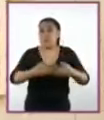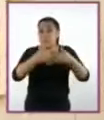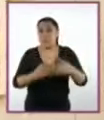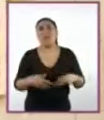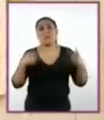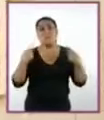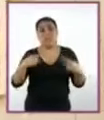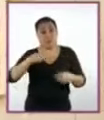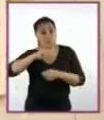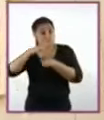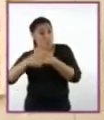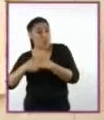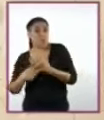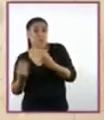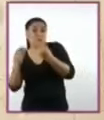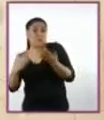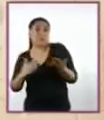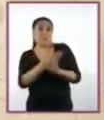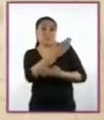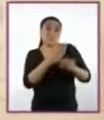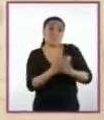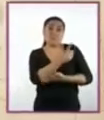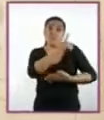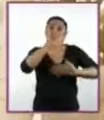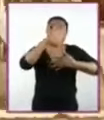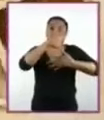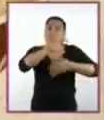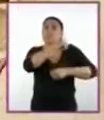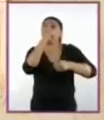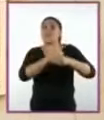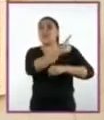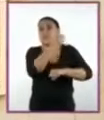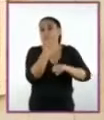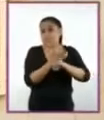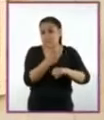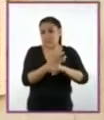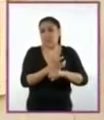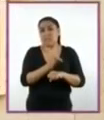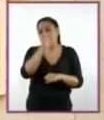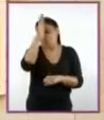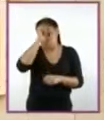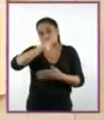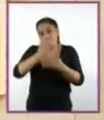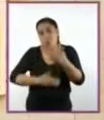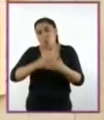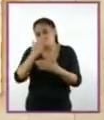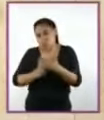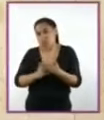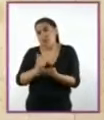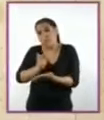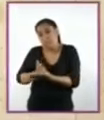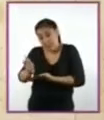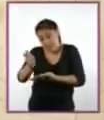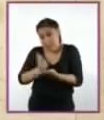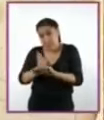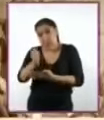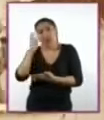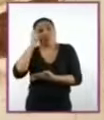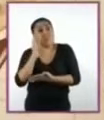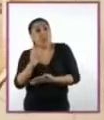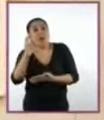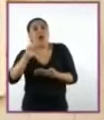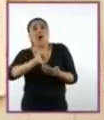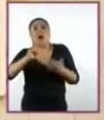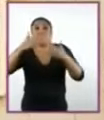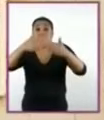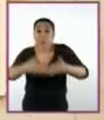europeos viajaron a América, en particular a Estados Unidos, a través de contratistas, a quienes les pagaban por un viaje en las